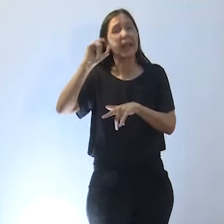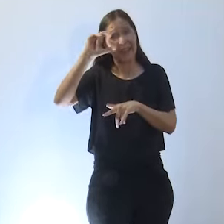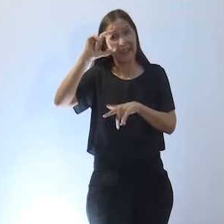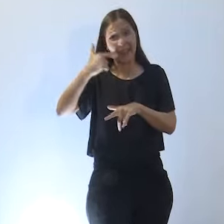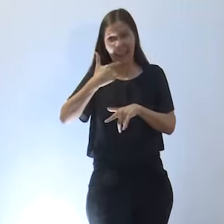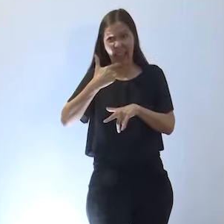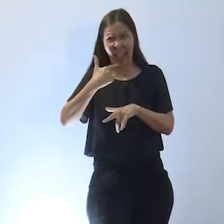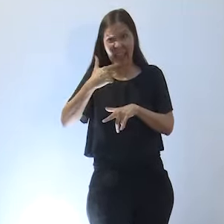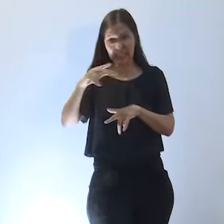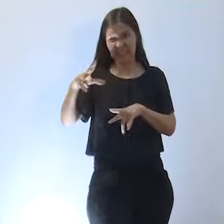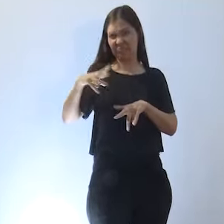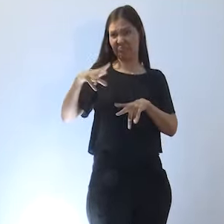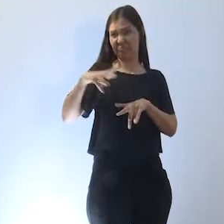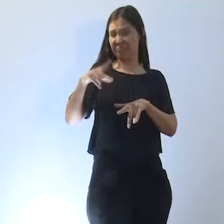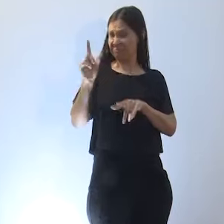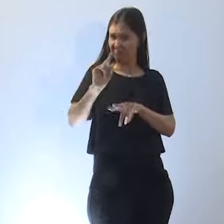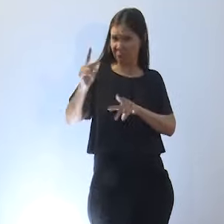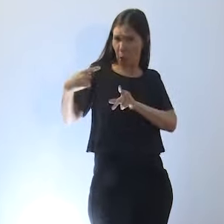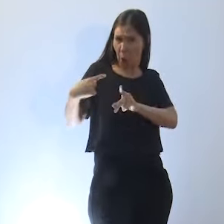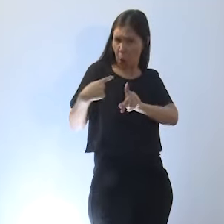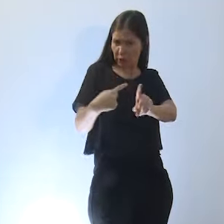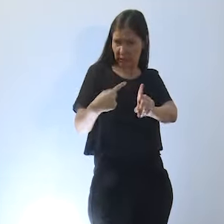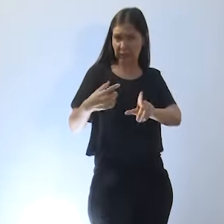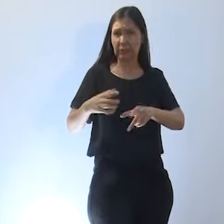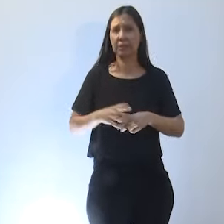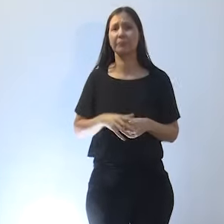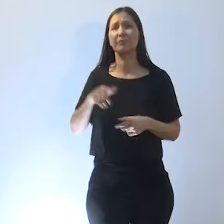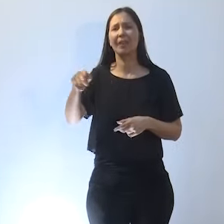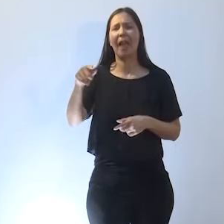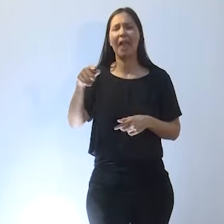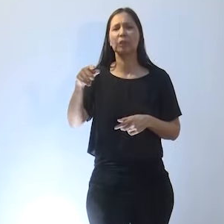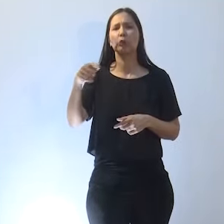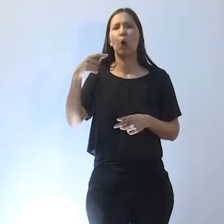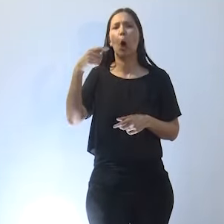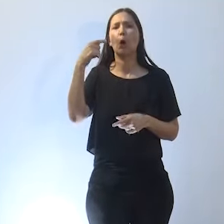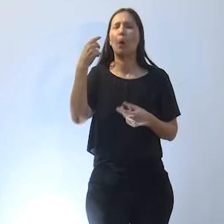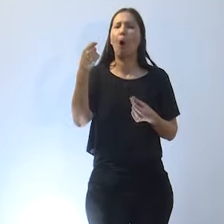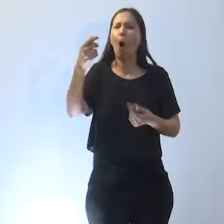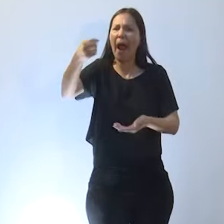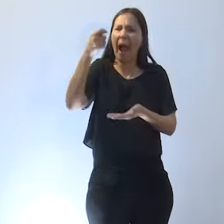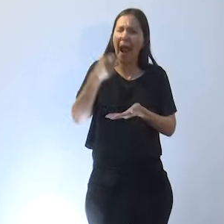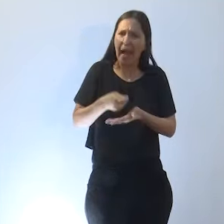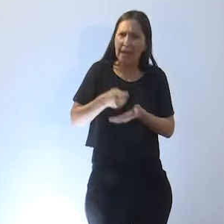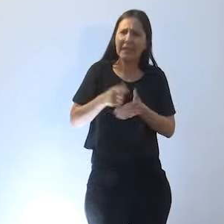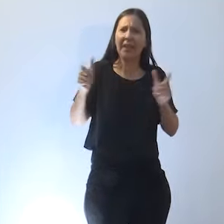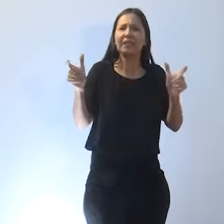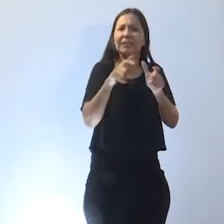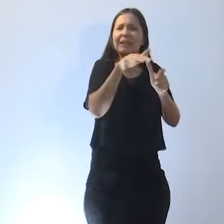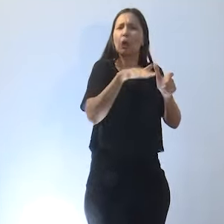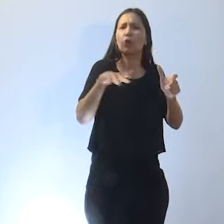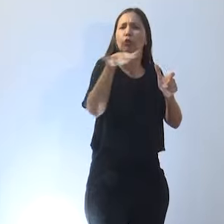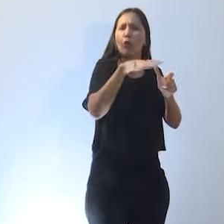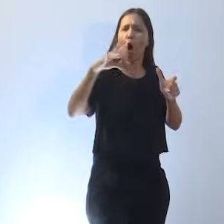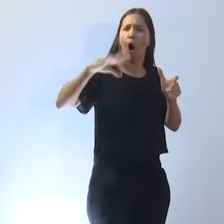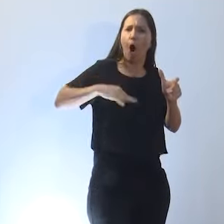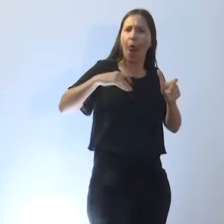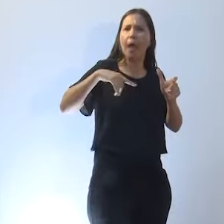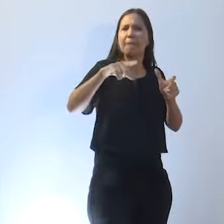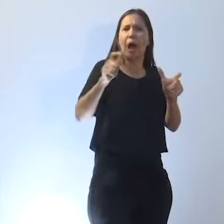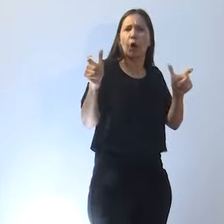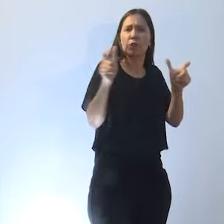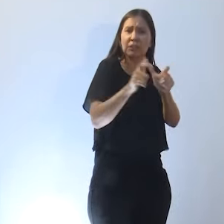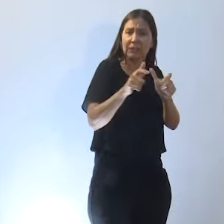Reproducir aquí digamos los diferenciales las tasas de ganancia entre el sector digamos más concentrado y el resto son abismales cinco se veces